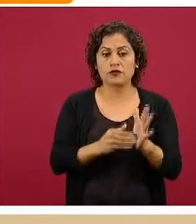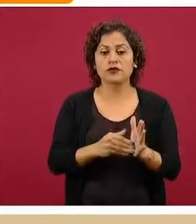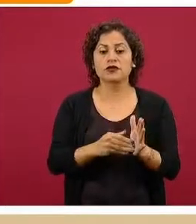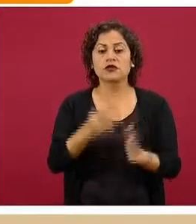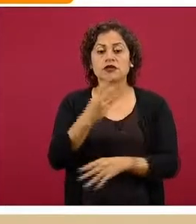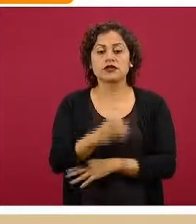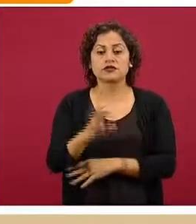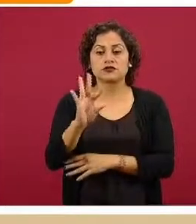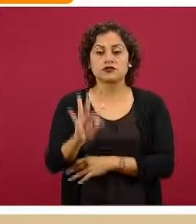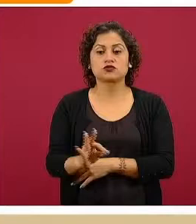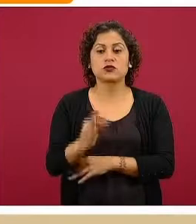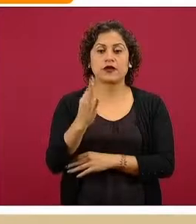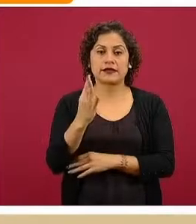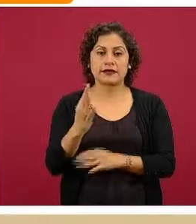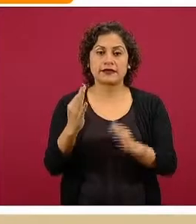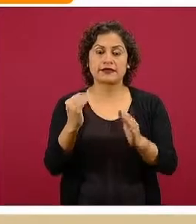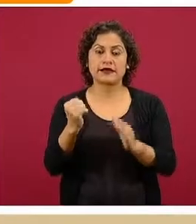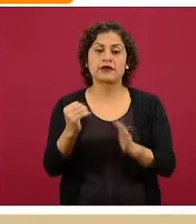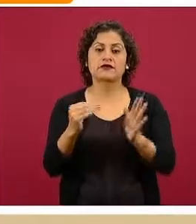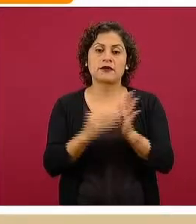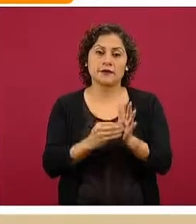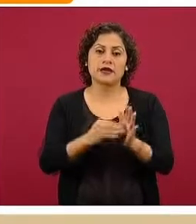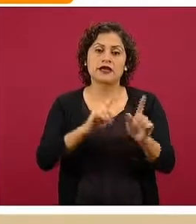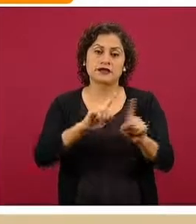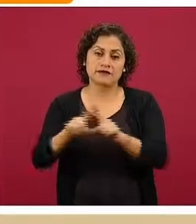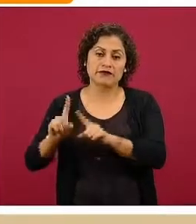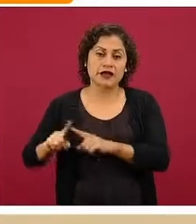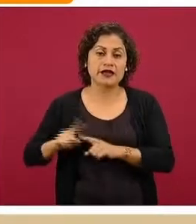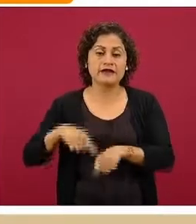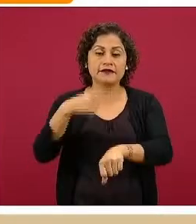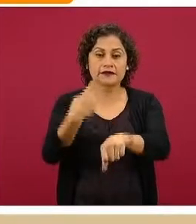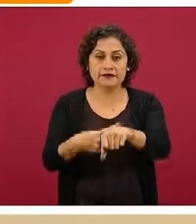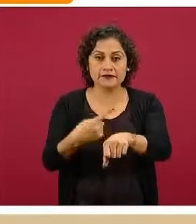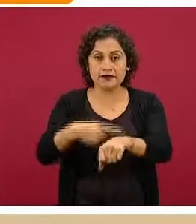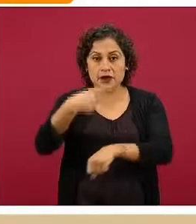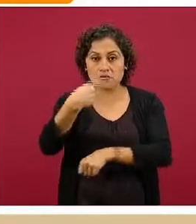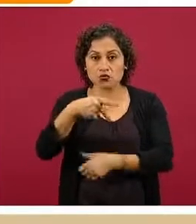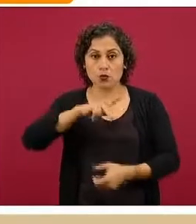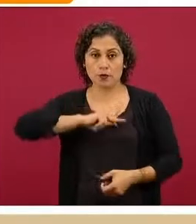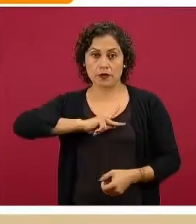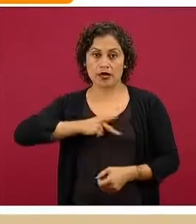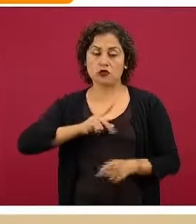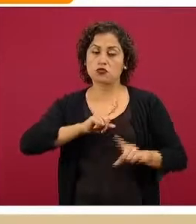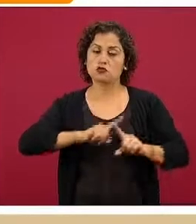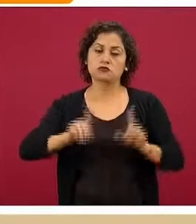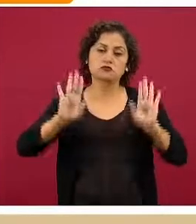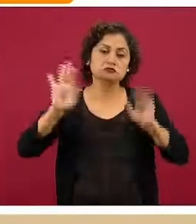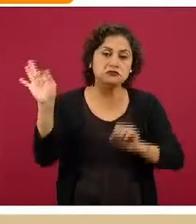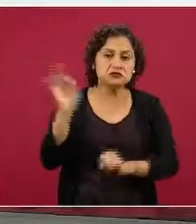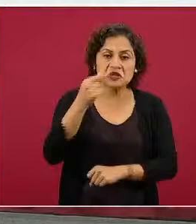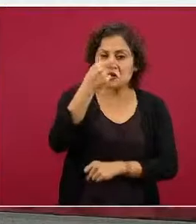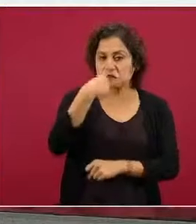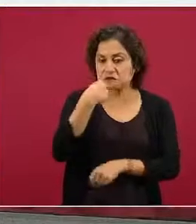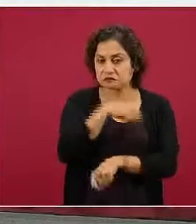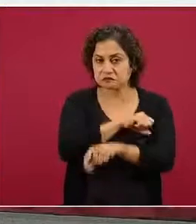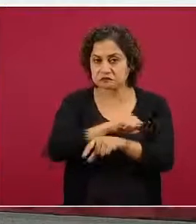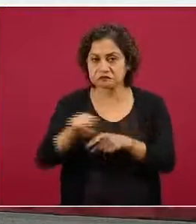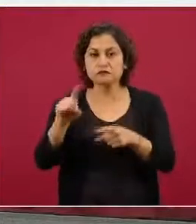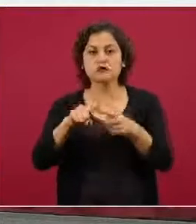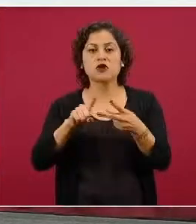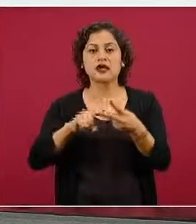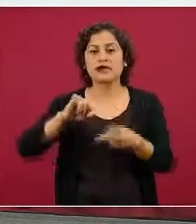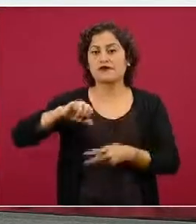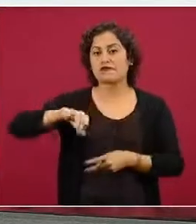1.340.993 personas tenían otra enfermedad, otro virus respiratorio, resfriado común, influenza